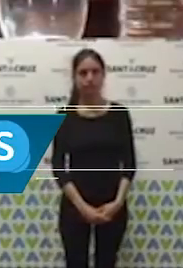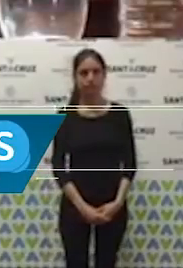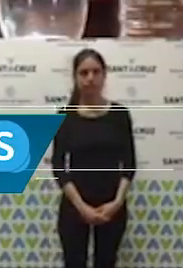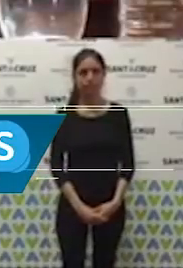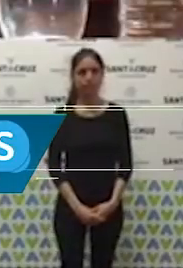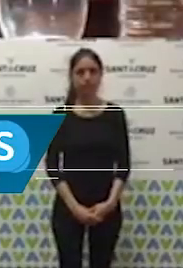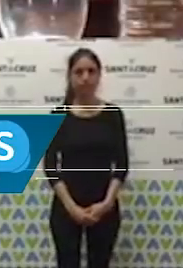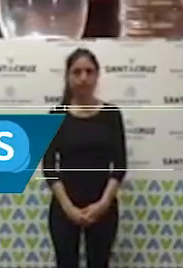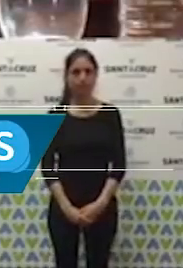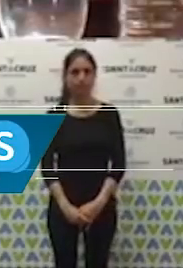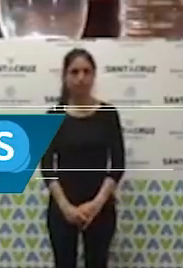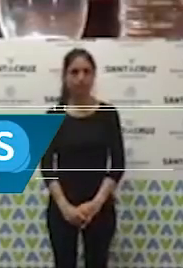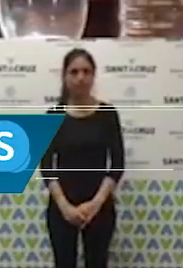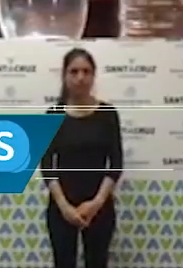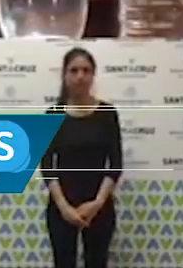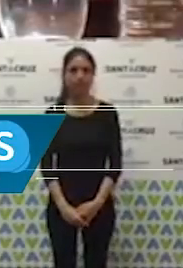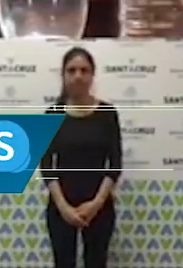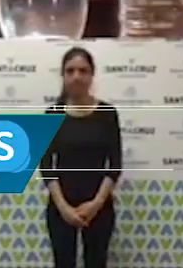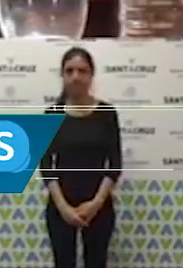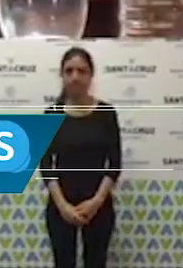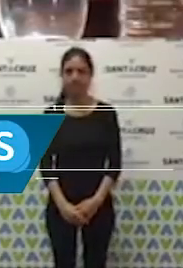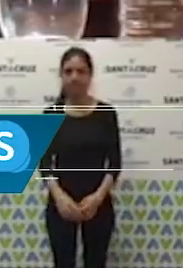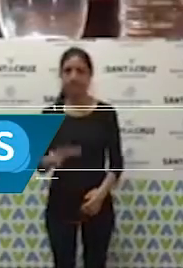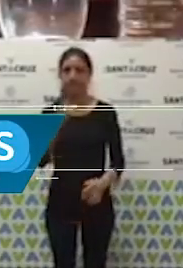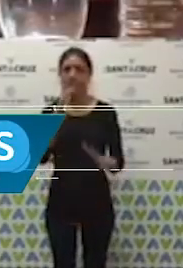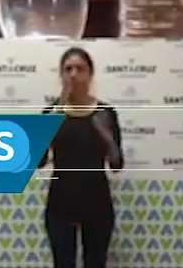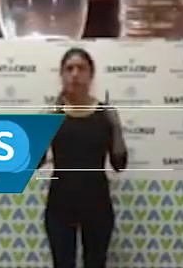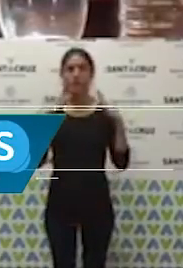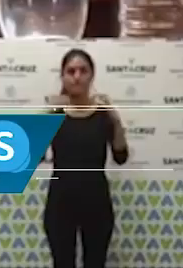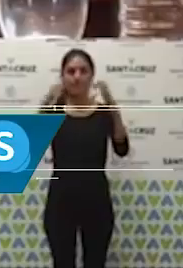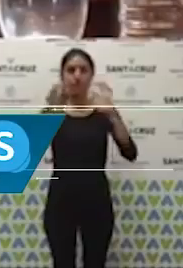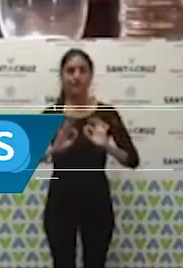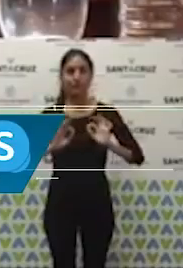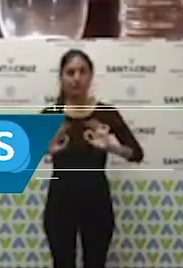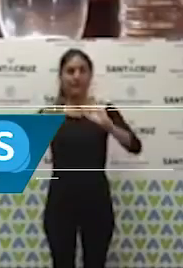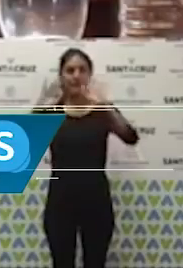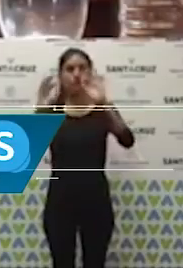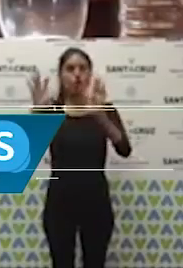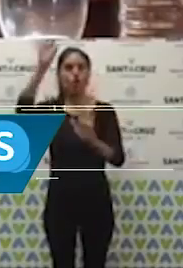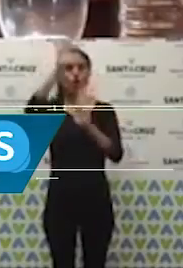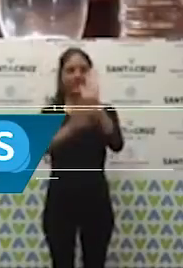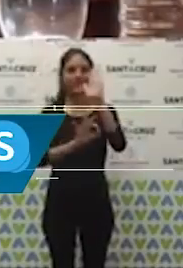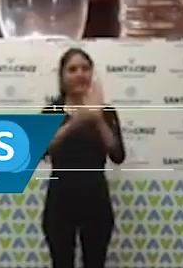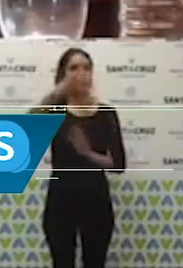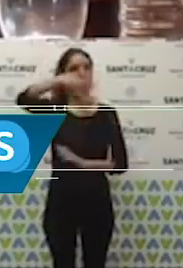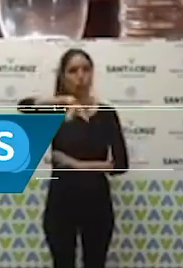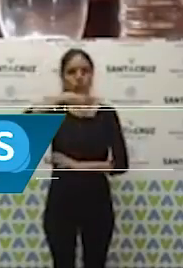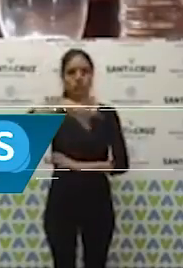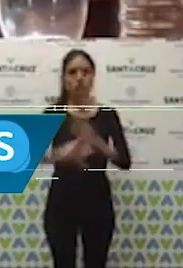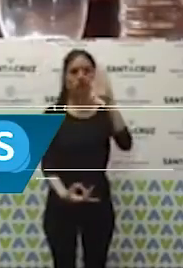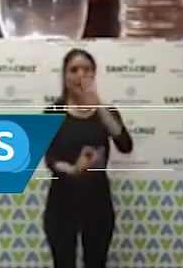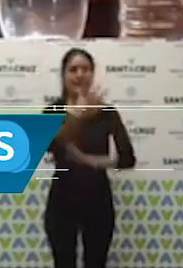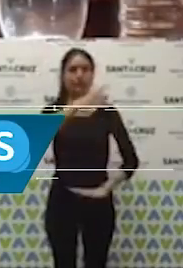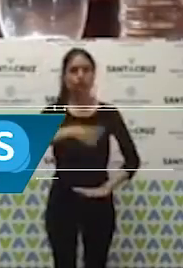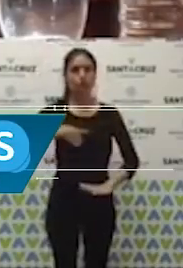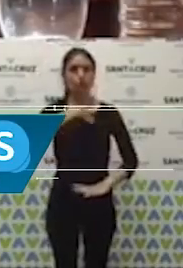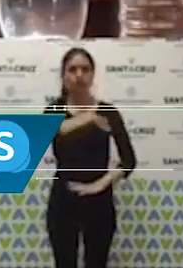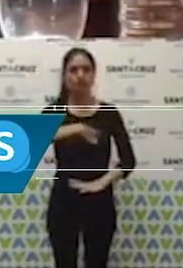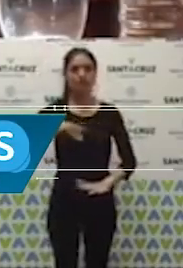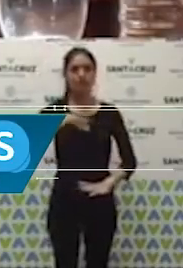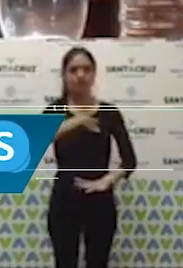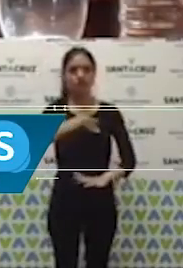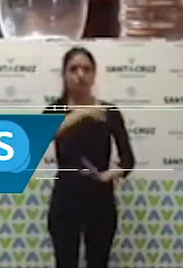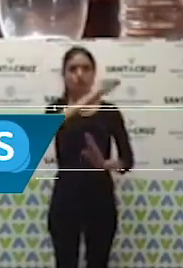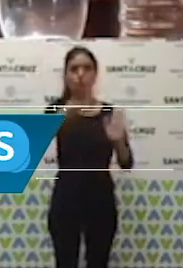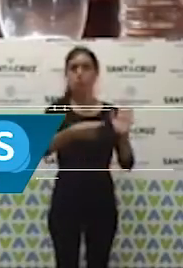por culpa de Ciudadanos, que permitió a Coalición Canaria y el Partido Popular ahora recuperar esta plaza emblemática. ¿Qué significa